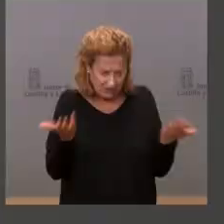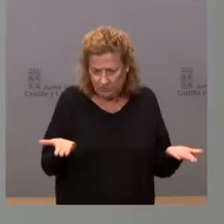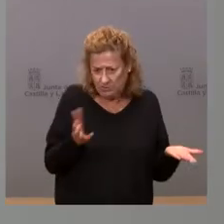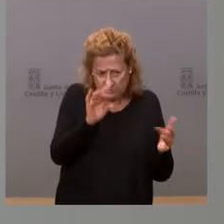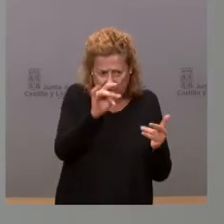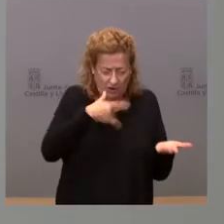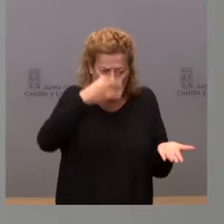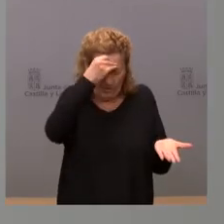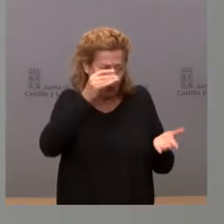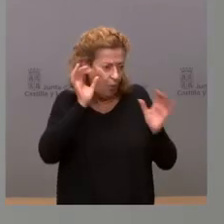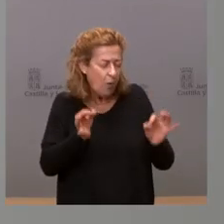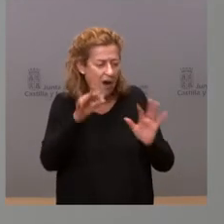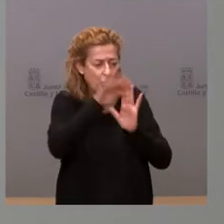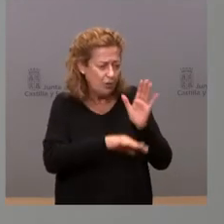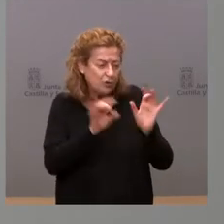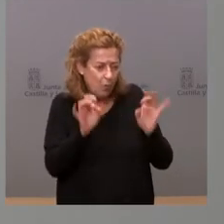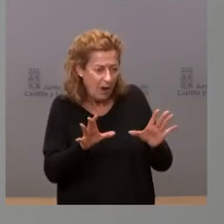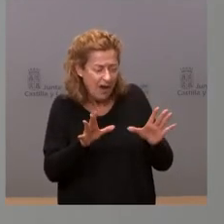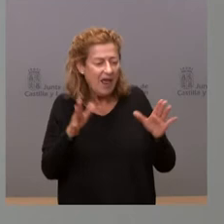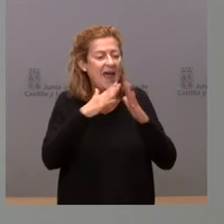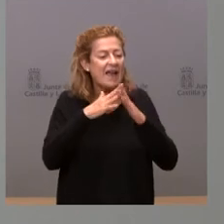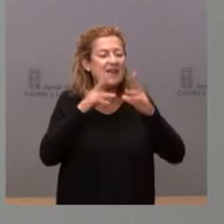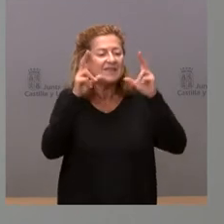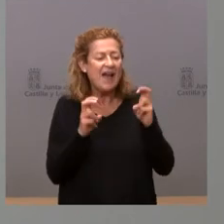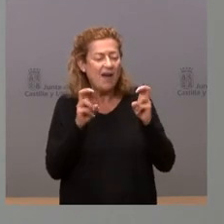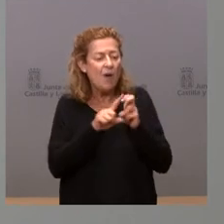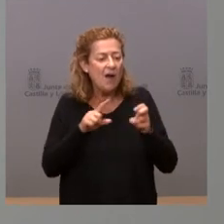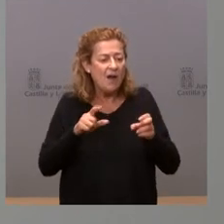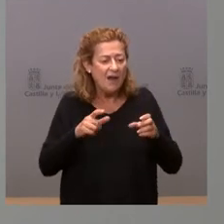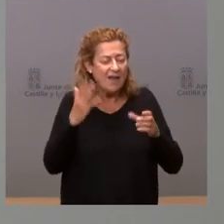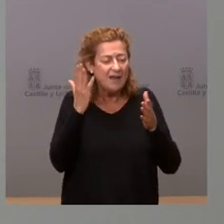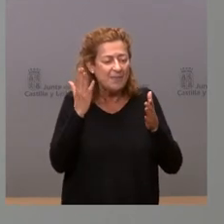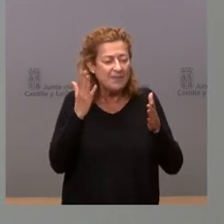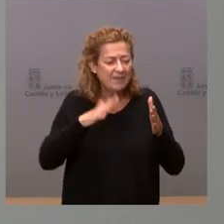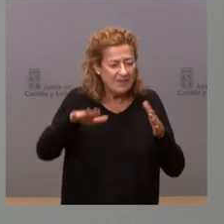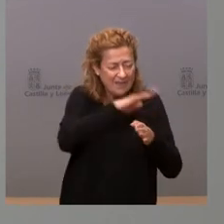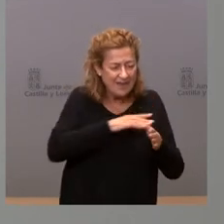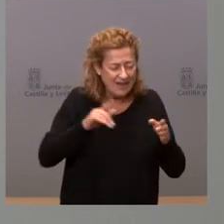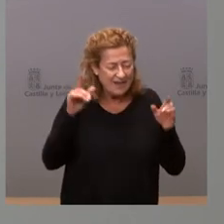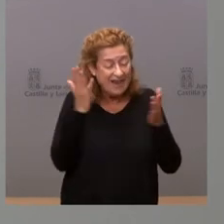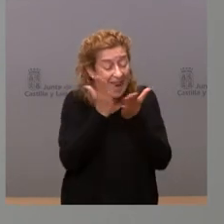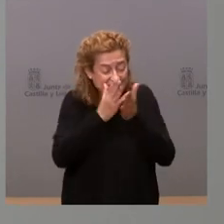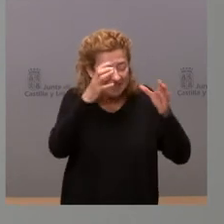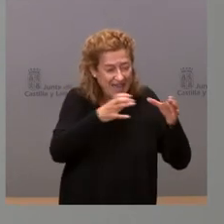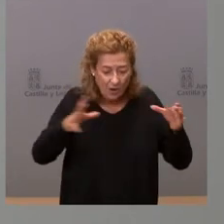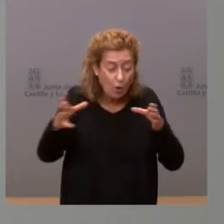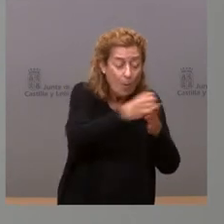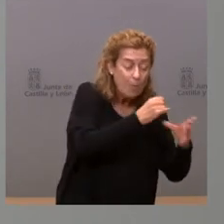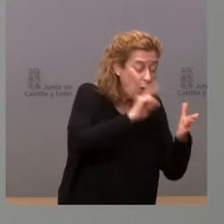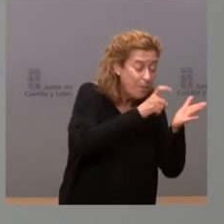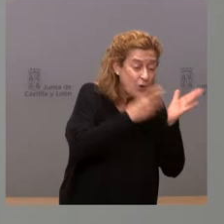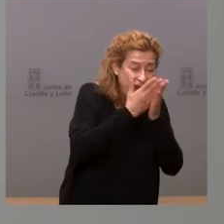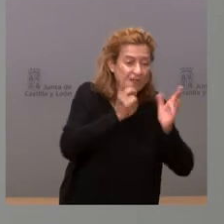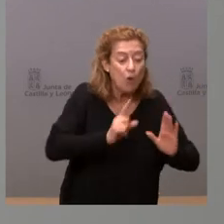en las unidades de unidades docentes de las clases no si en aquellos que sean